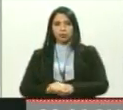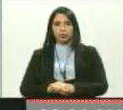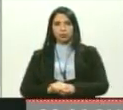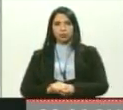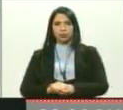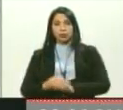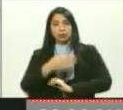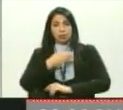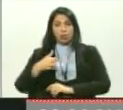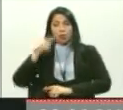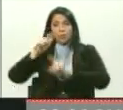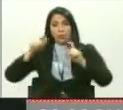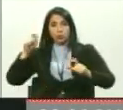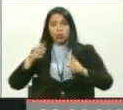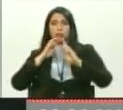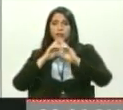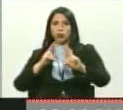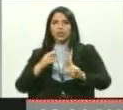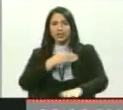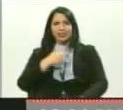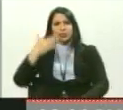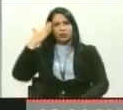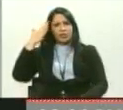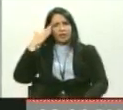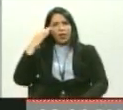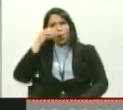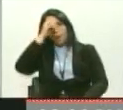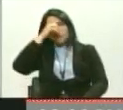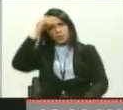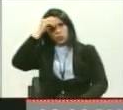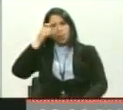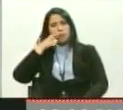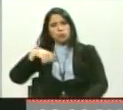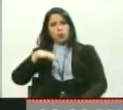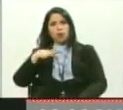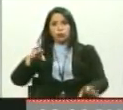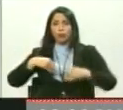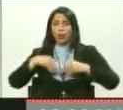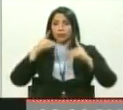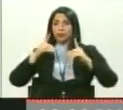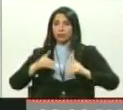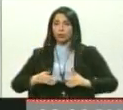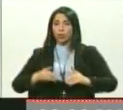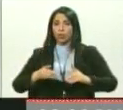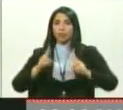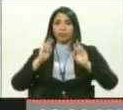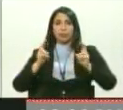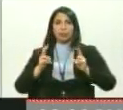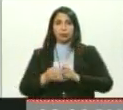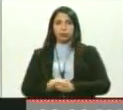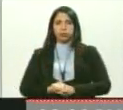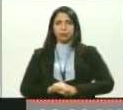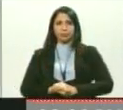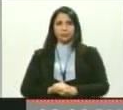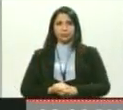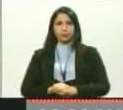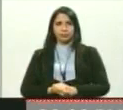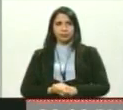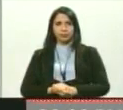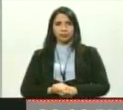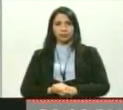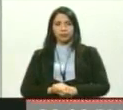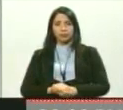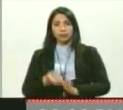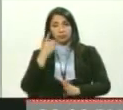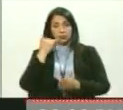gente la conteste porque quiero saber la opinión del pueblo porque voy a tomar unas decisiones en esa materia. Bueno, pendientes y vistas,